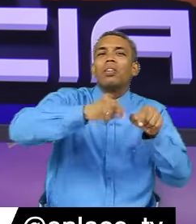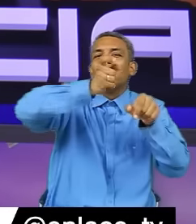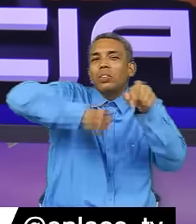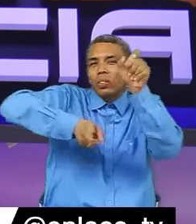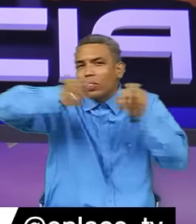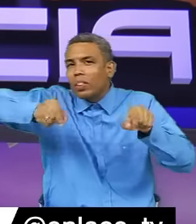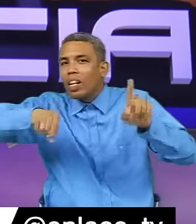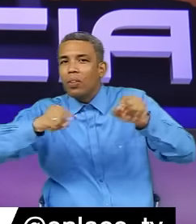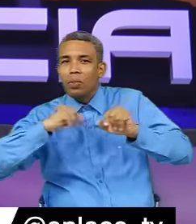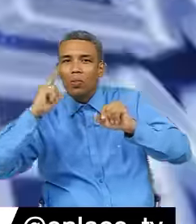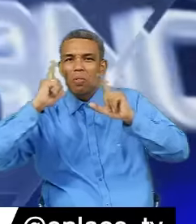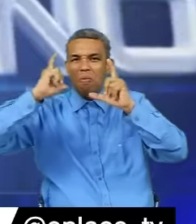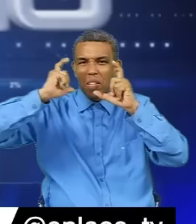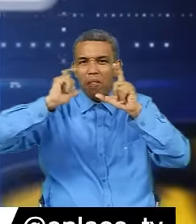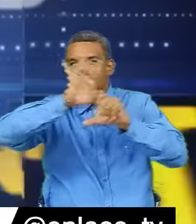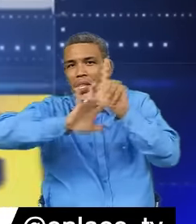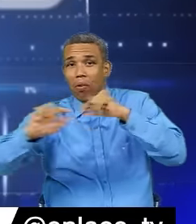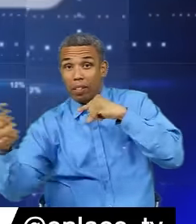ciudadana.